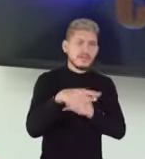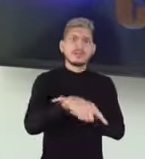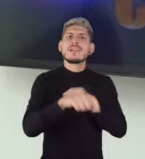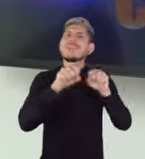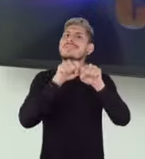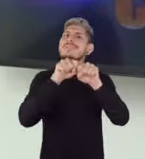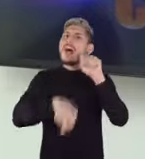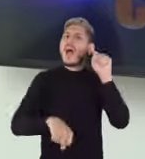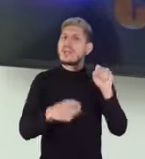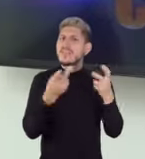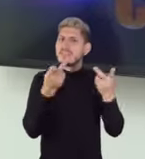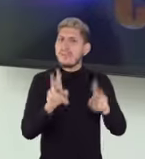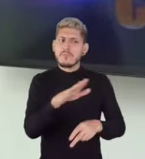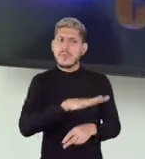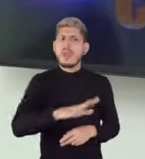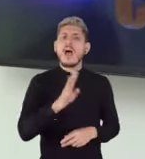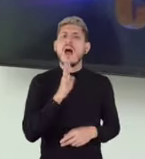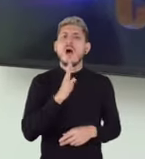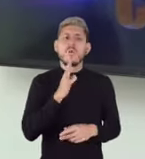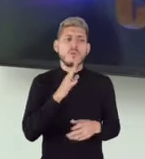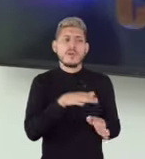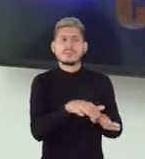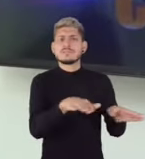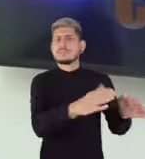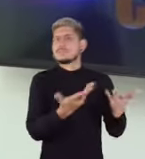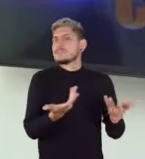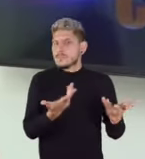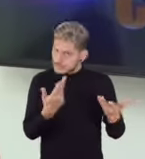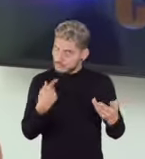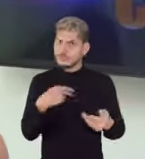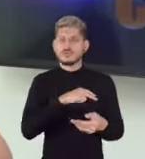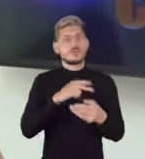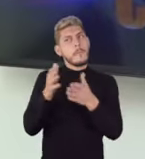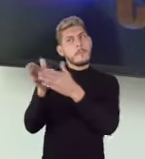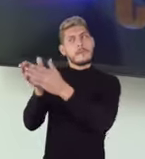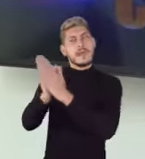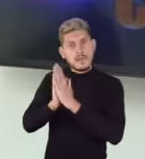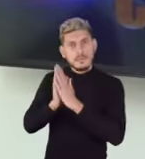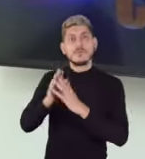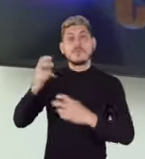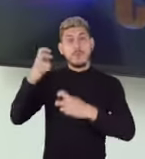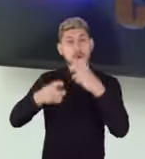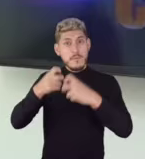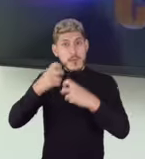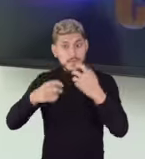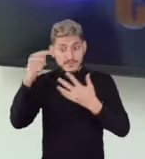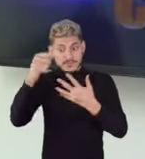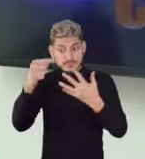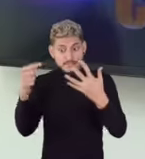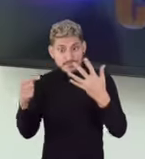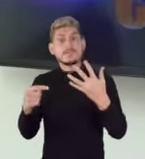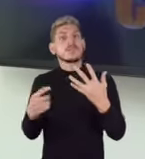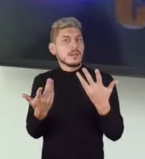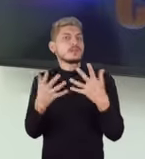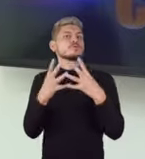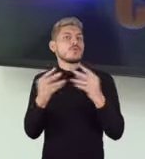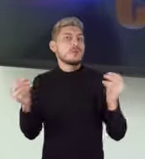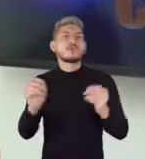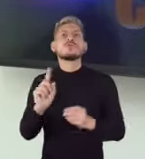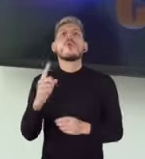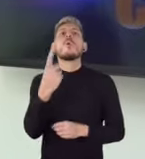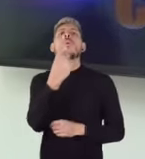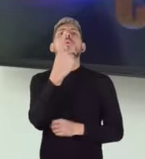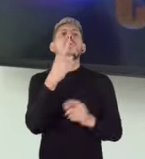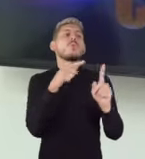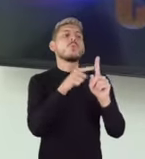también tenemos el derecho a un ambiente sano. Entonces pedimos que todos los problemas que se tienen den una solución. No vean solo uno como